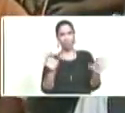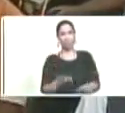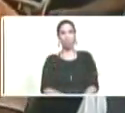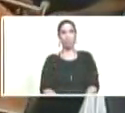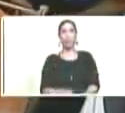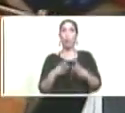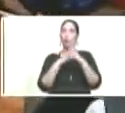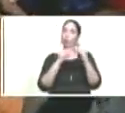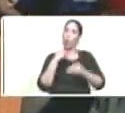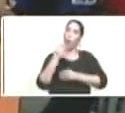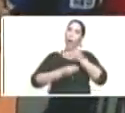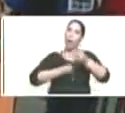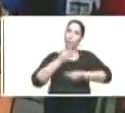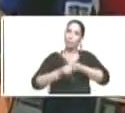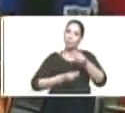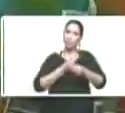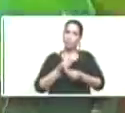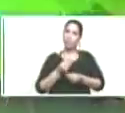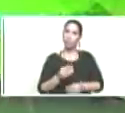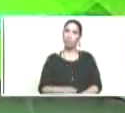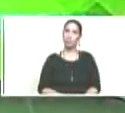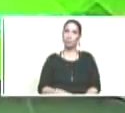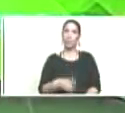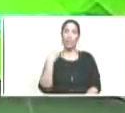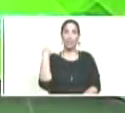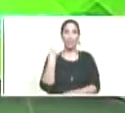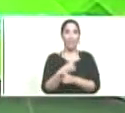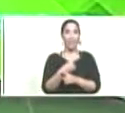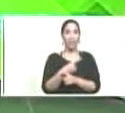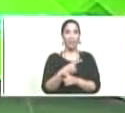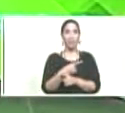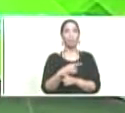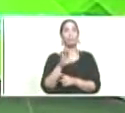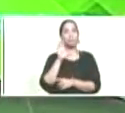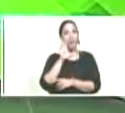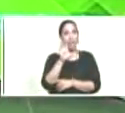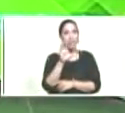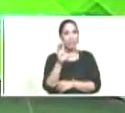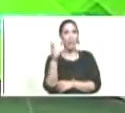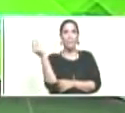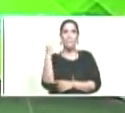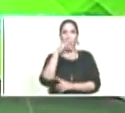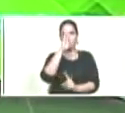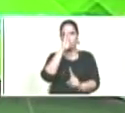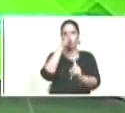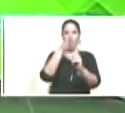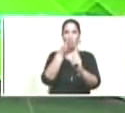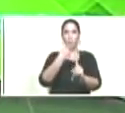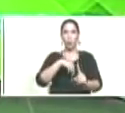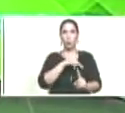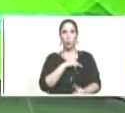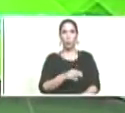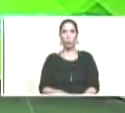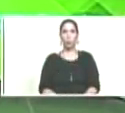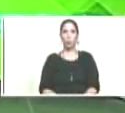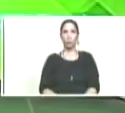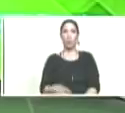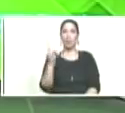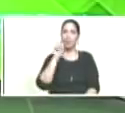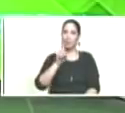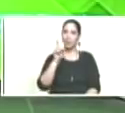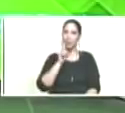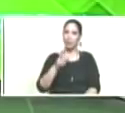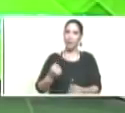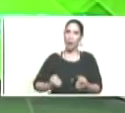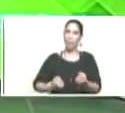Todo lo que hagamos tiene que ser para un país que va mucho más allá de nosotros, que necesitamos que apoye